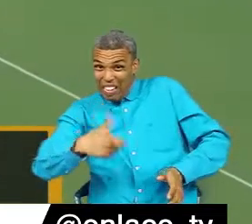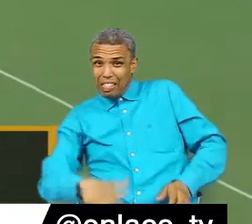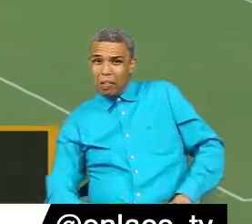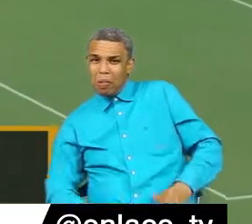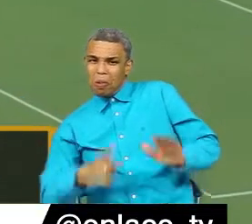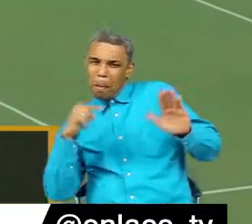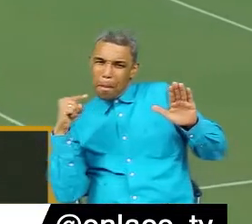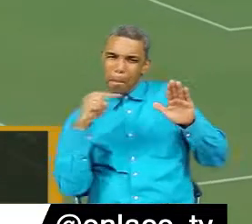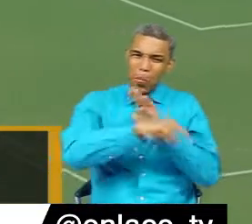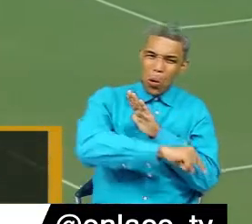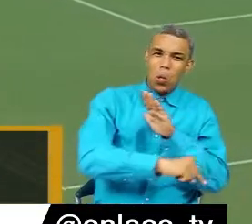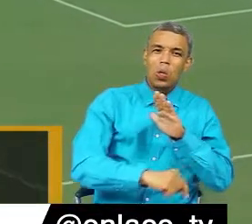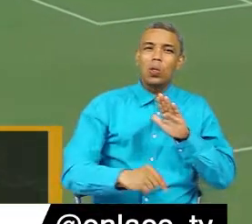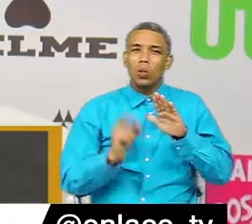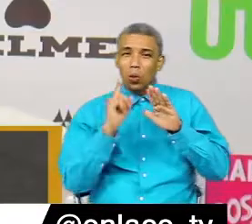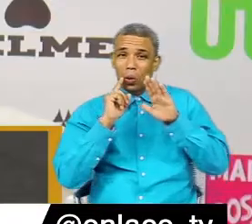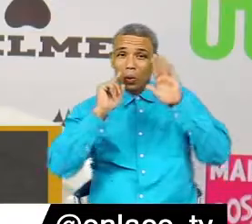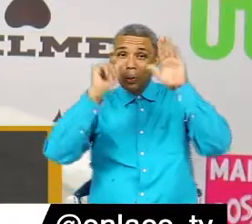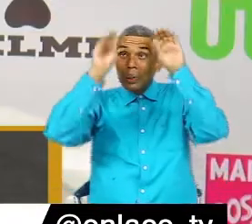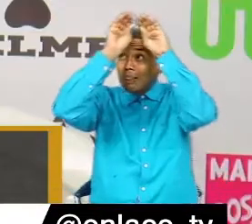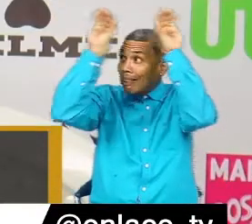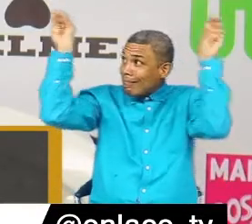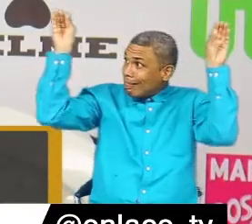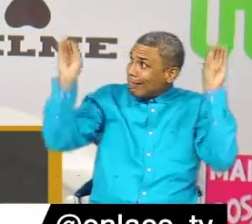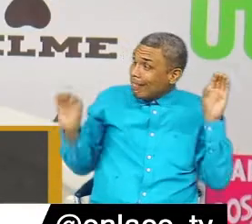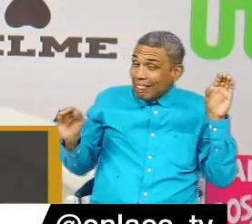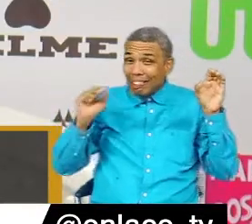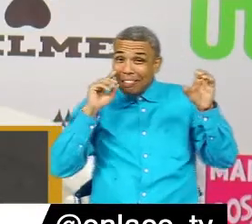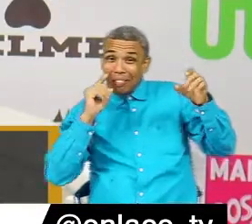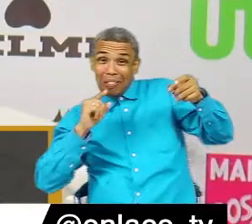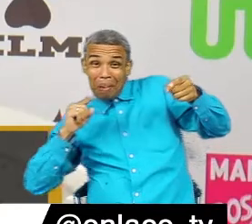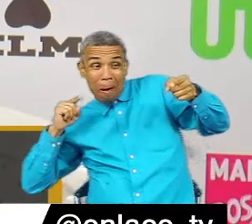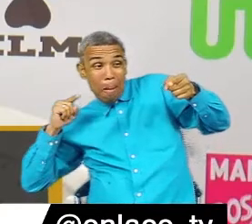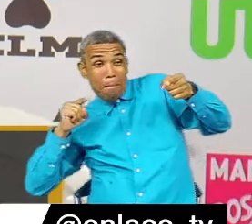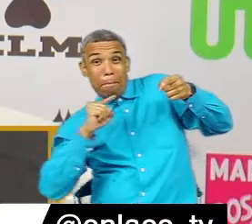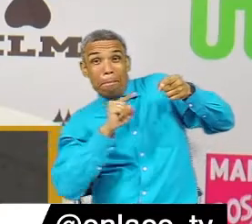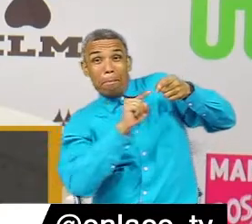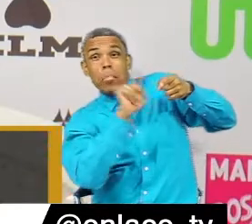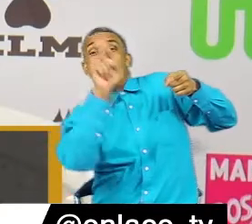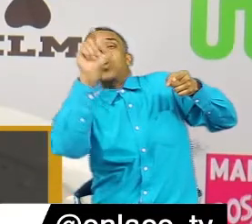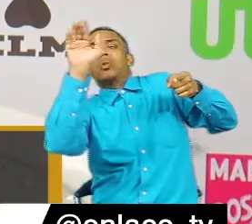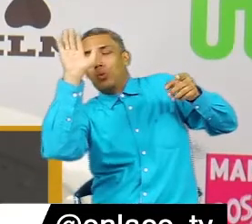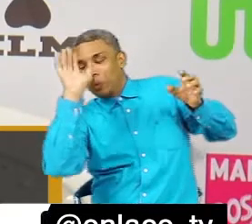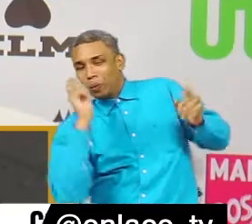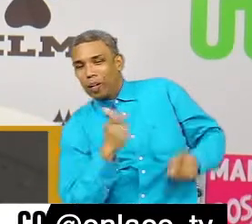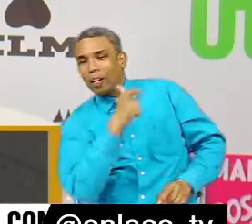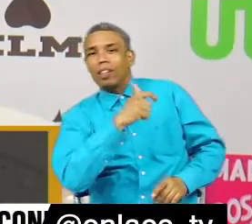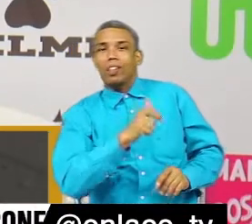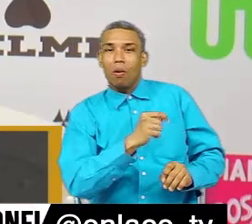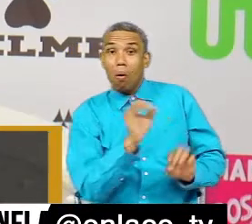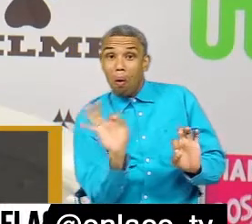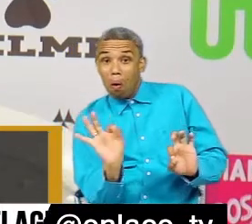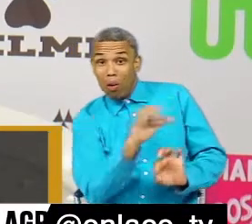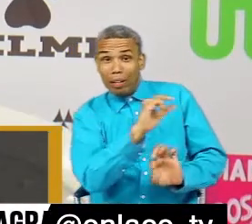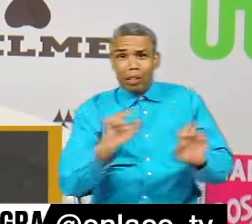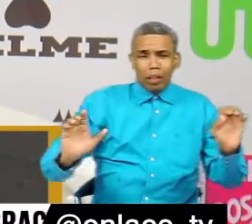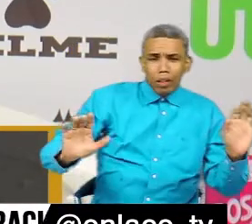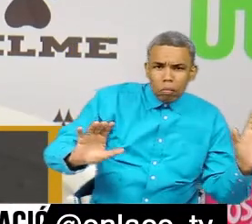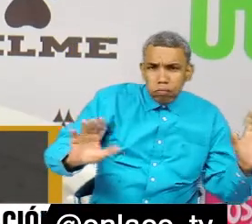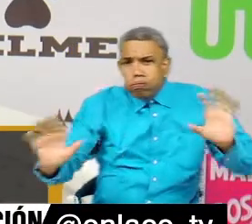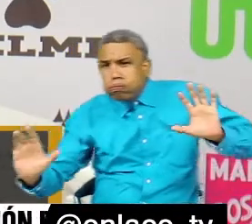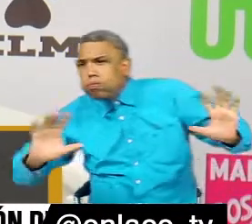que yo realmente pues valoro mucho el trabajo de este muchacho, pero yo creo que hay que acabar con esa sinvergüenzaría. Siempre